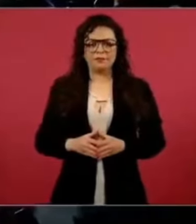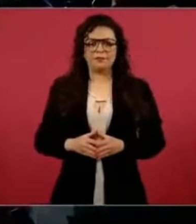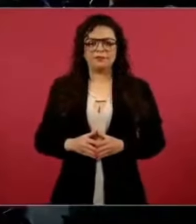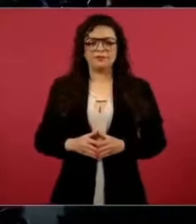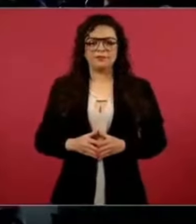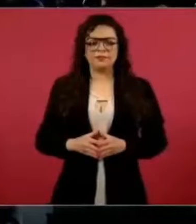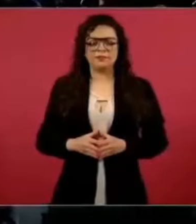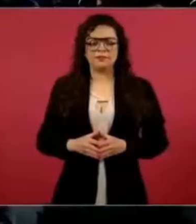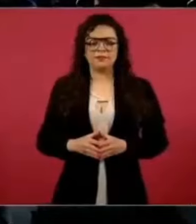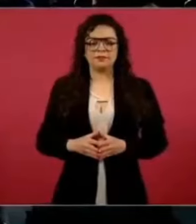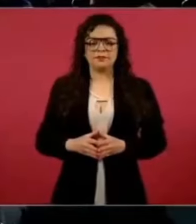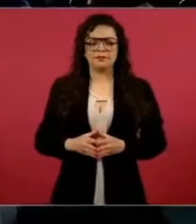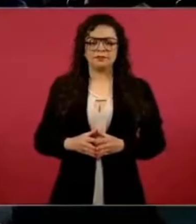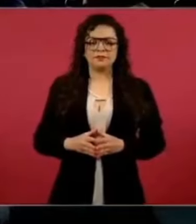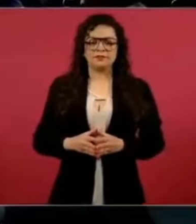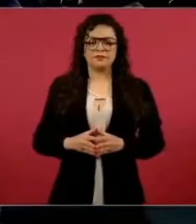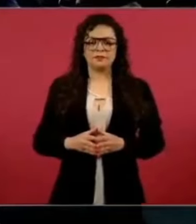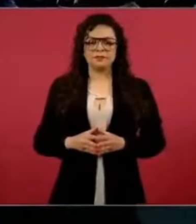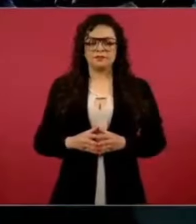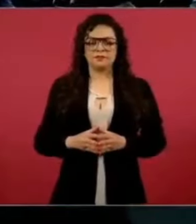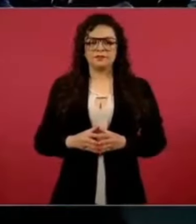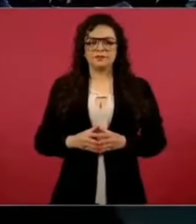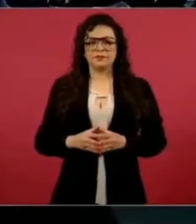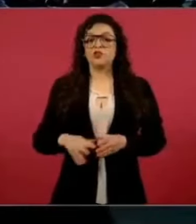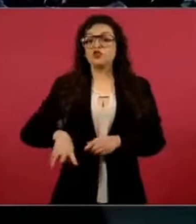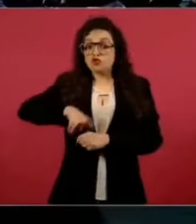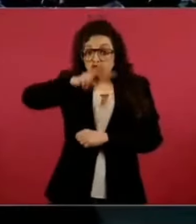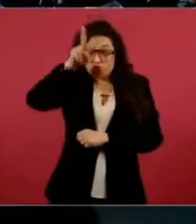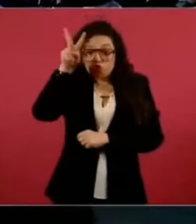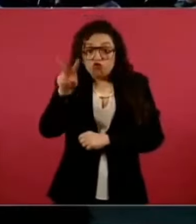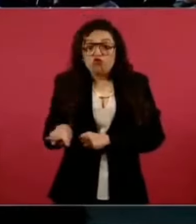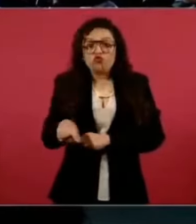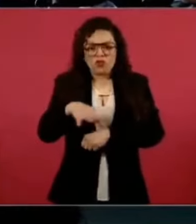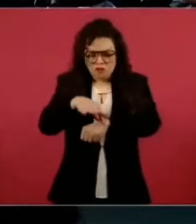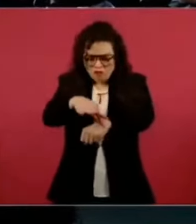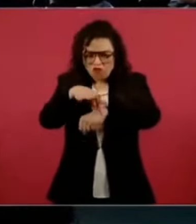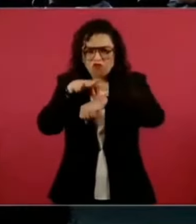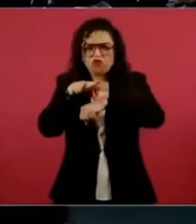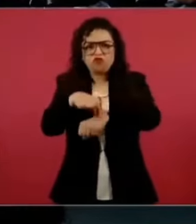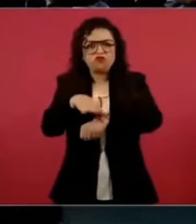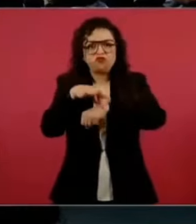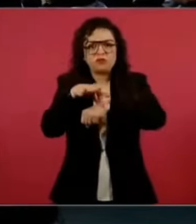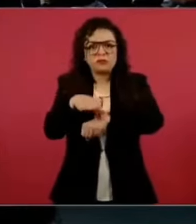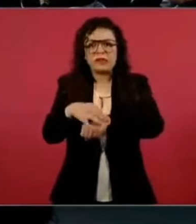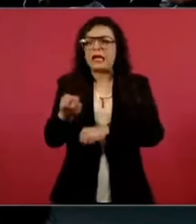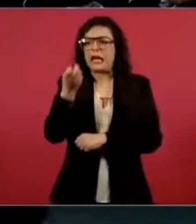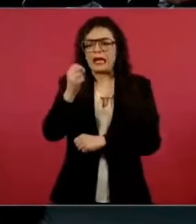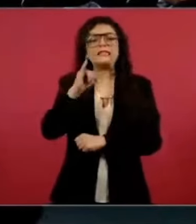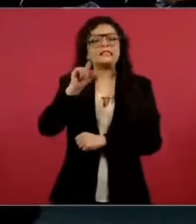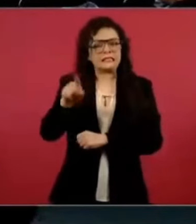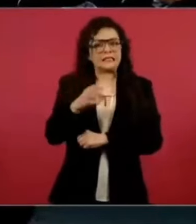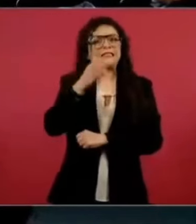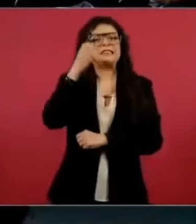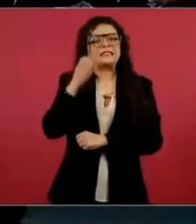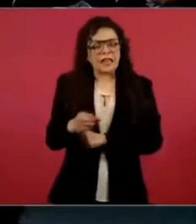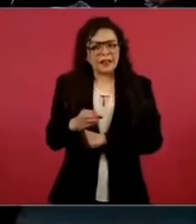la realidad este el otro lado de la